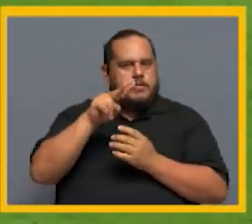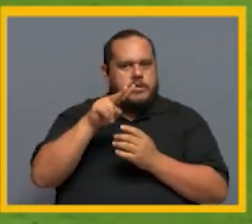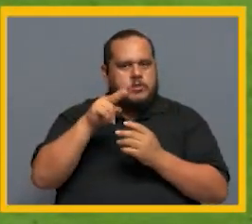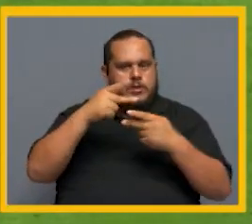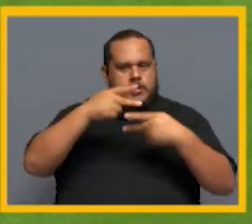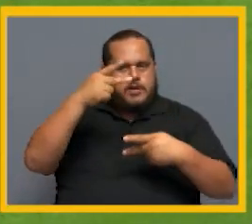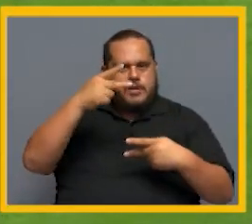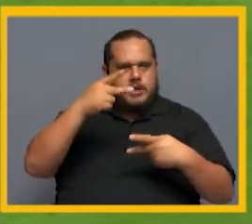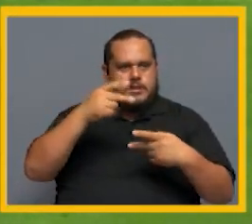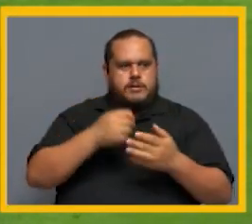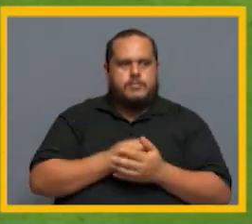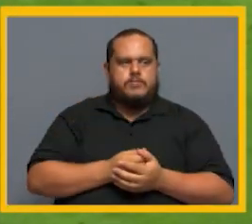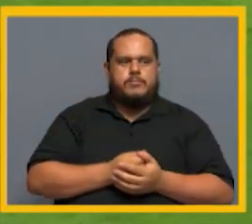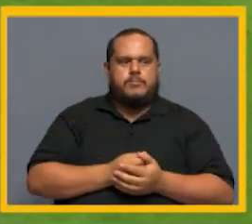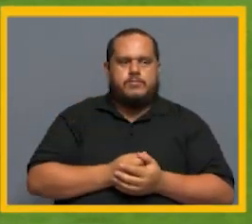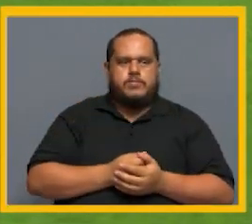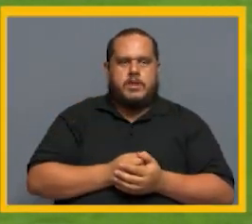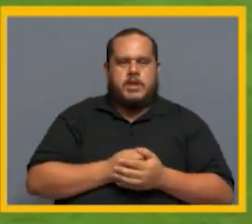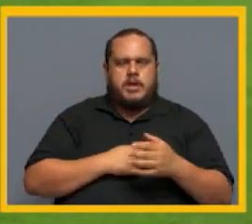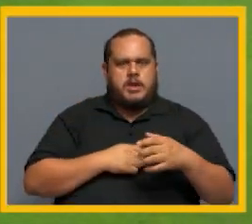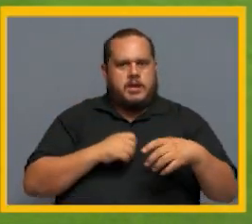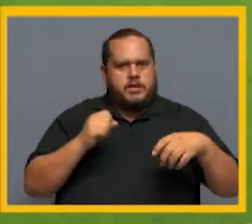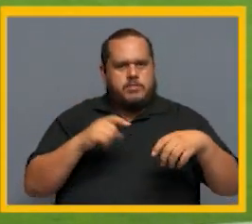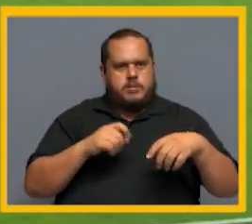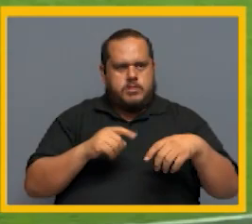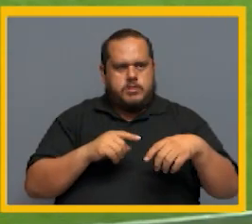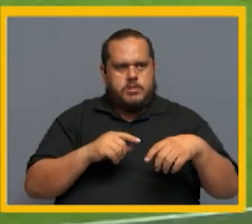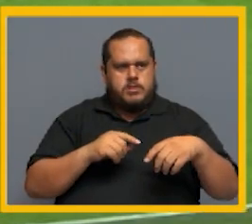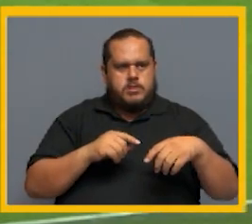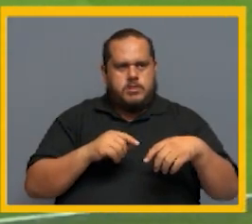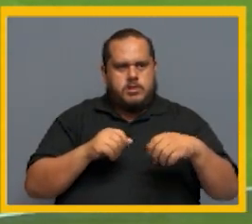videoarbitraje. Te pegó.